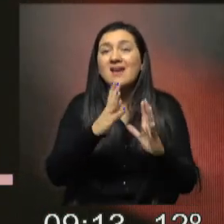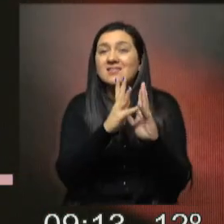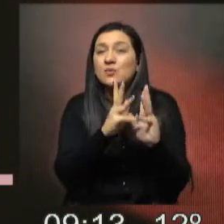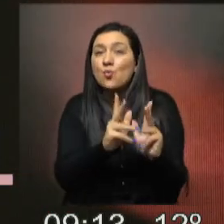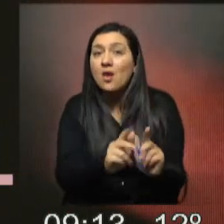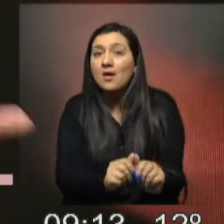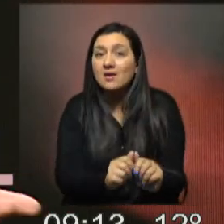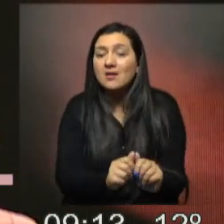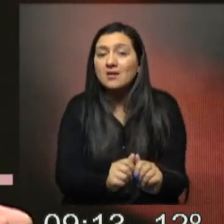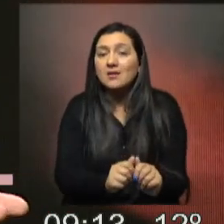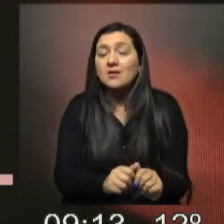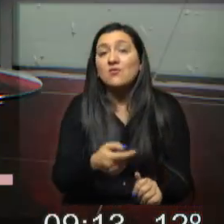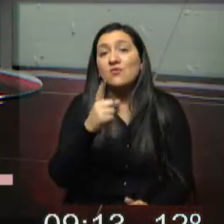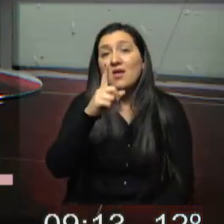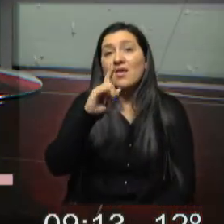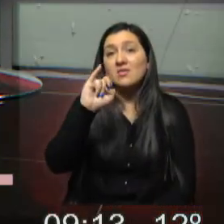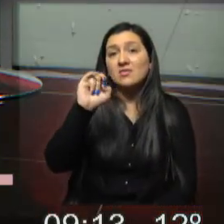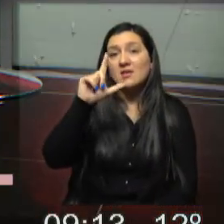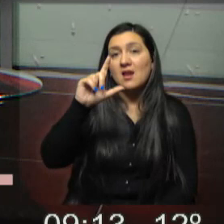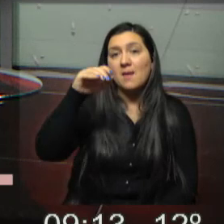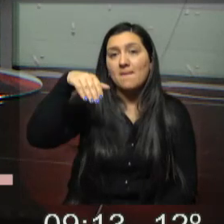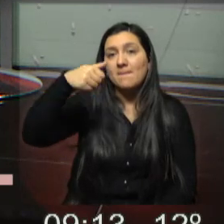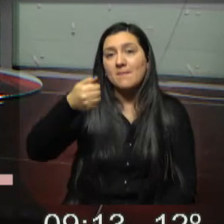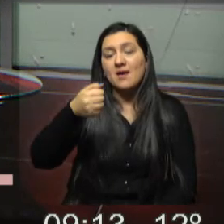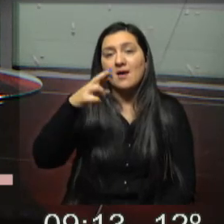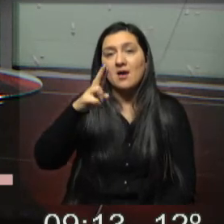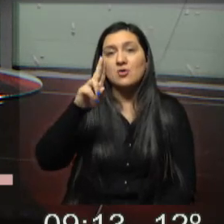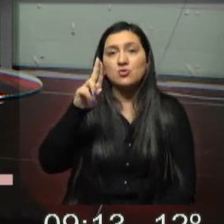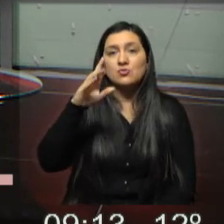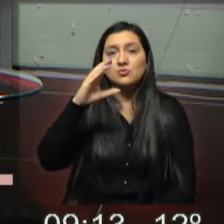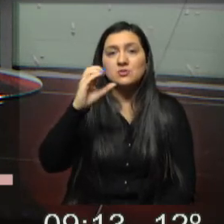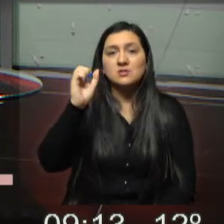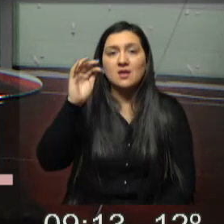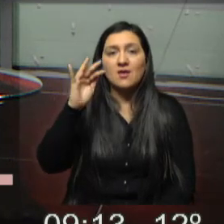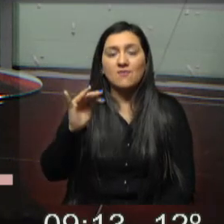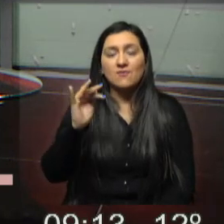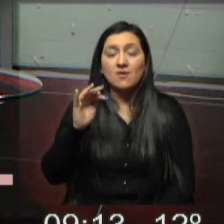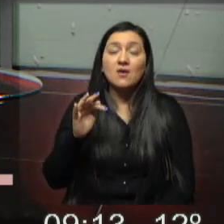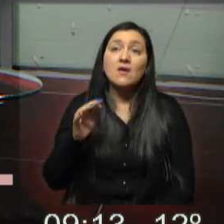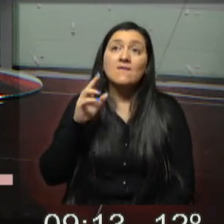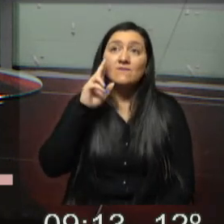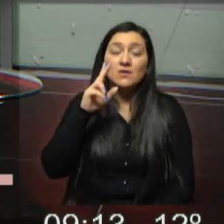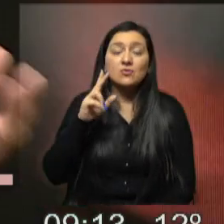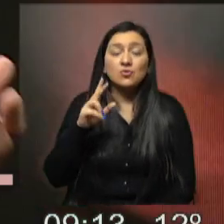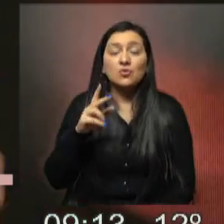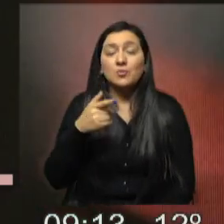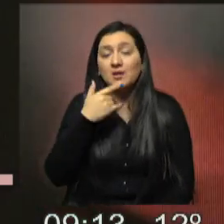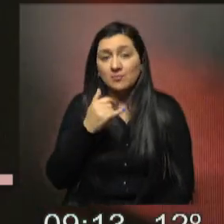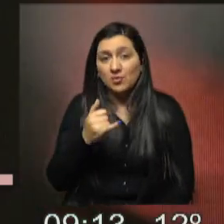el Centrão, fue Dilma Rousseff, ¿no? Quien también, además, viendo esta debilidad de lo partidario y un conjunto de elementos, por